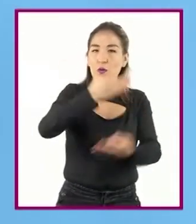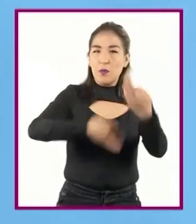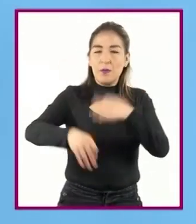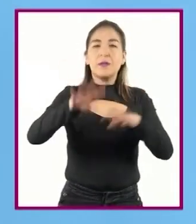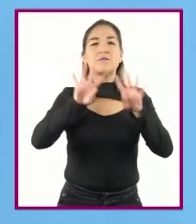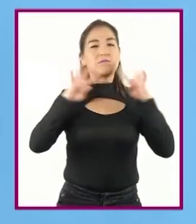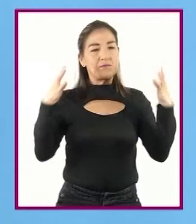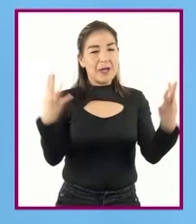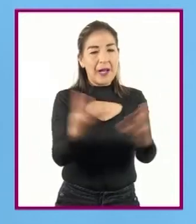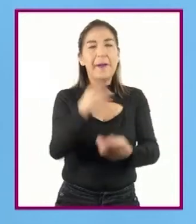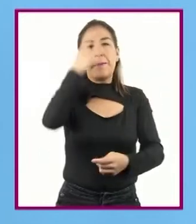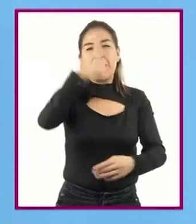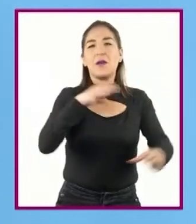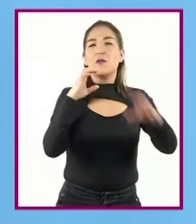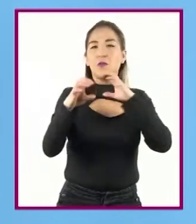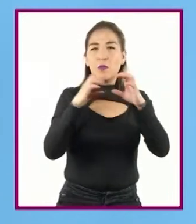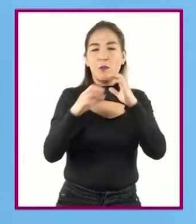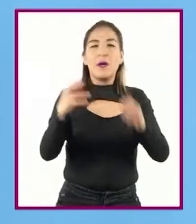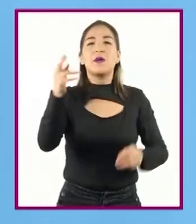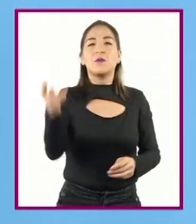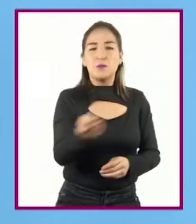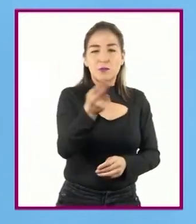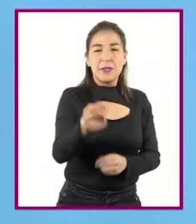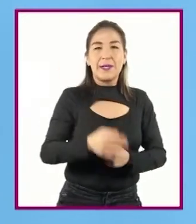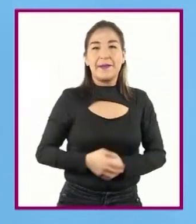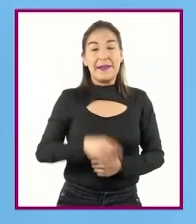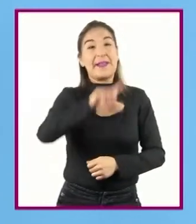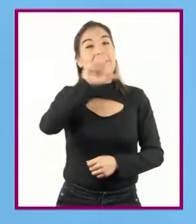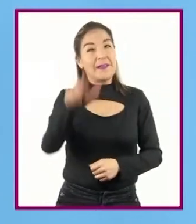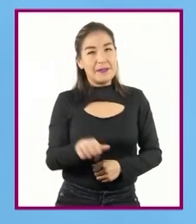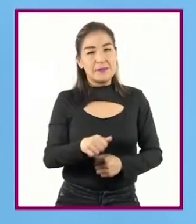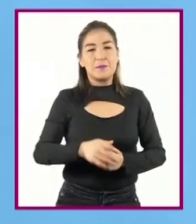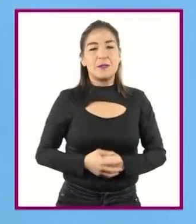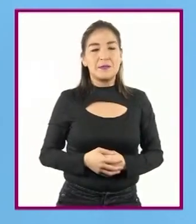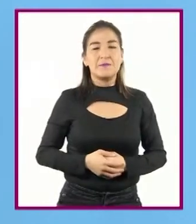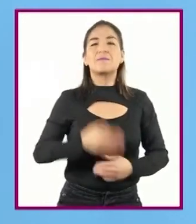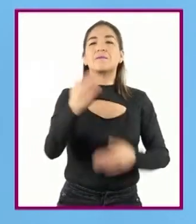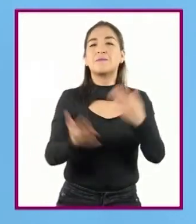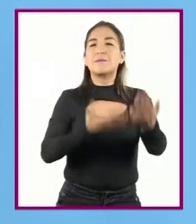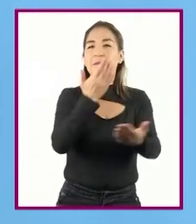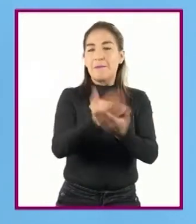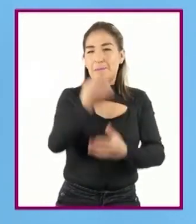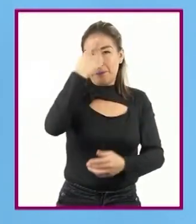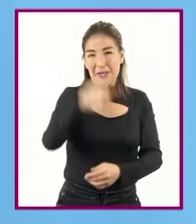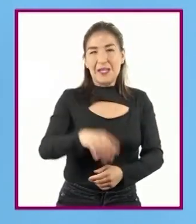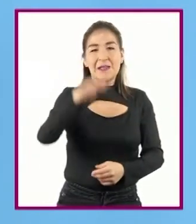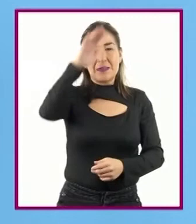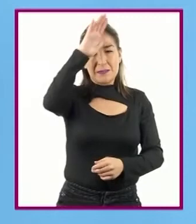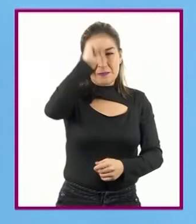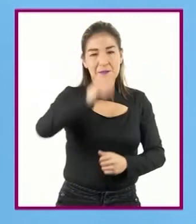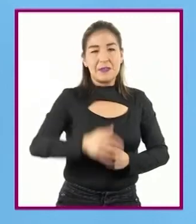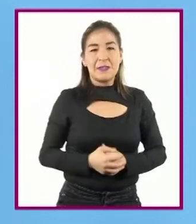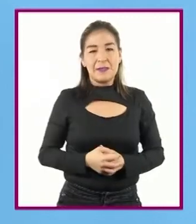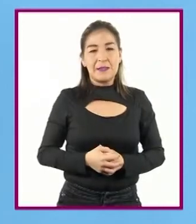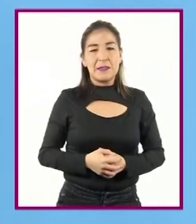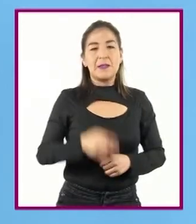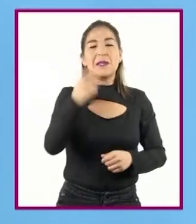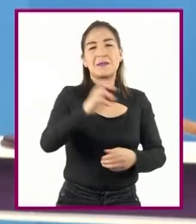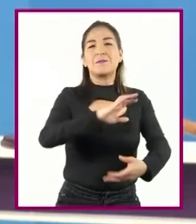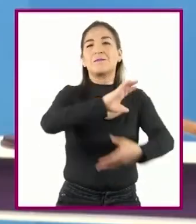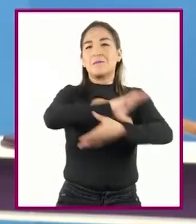abrirán la comunicación entre ustedes y, finalmente, promoverán que lleguen a acuerdos o a